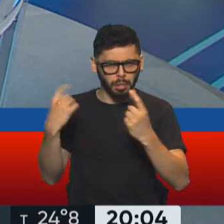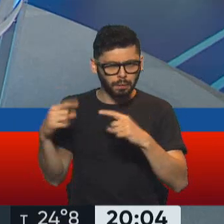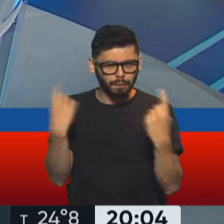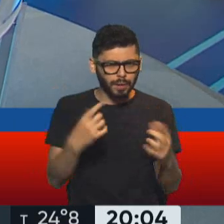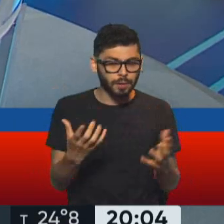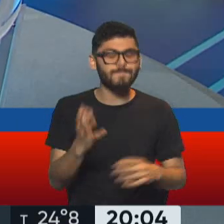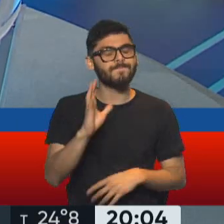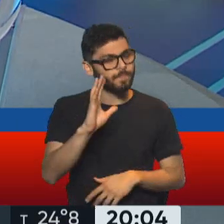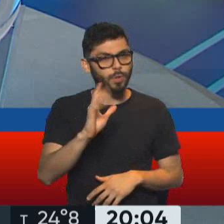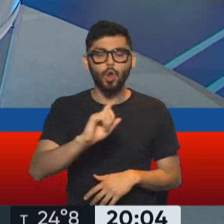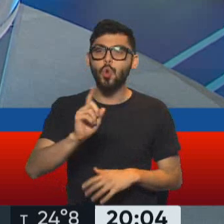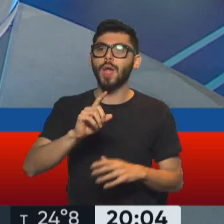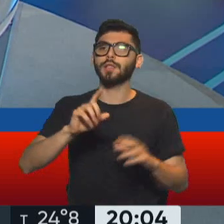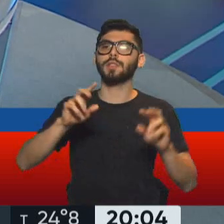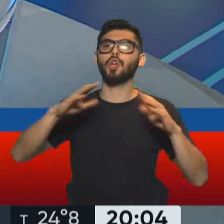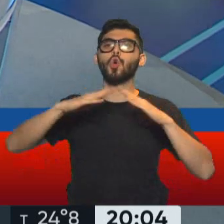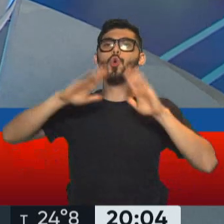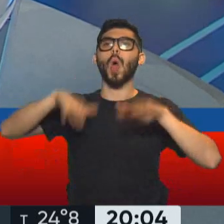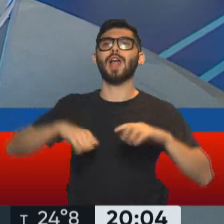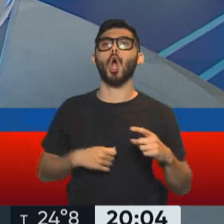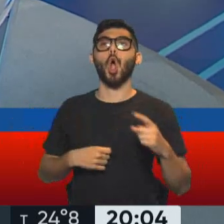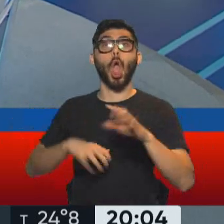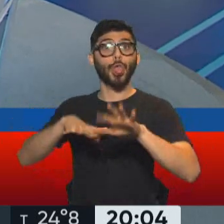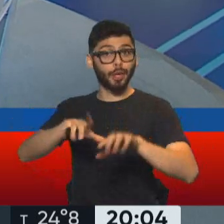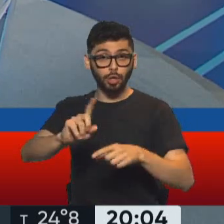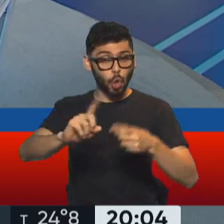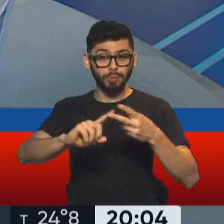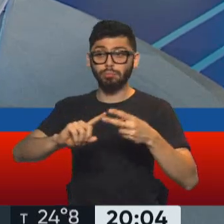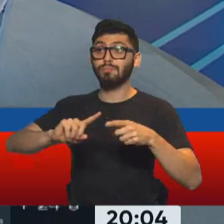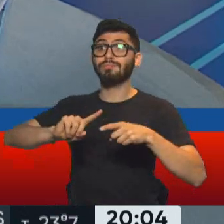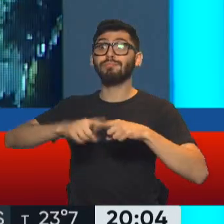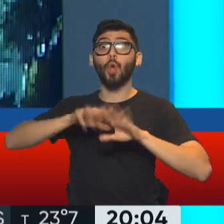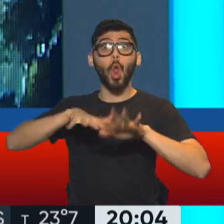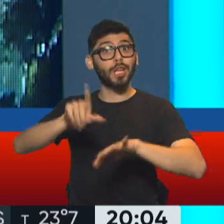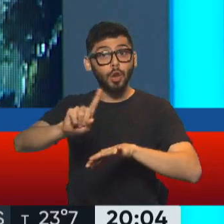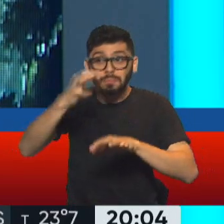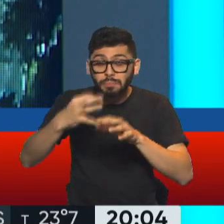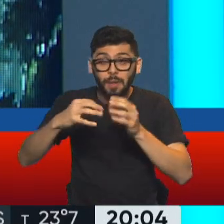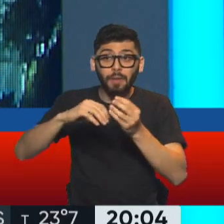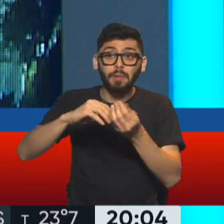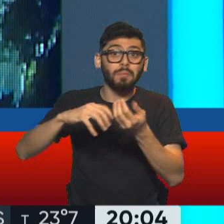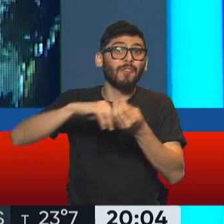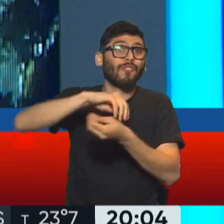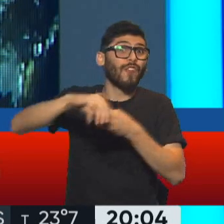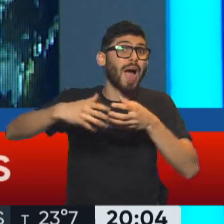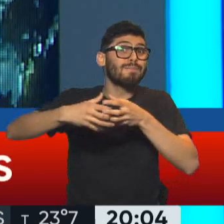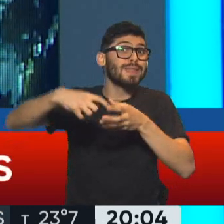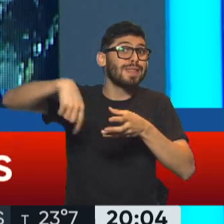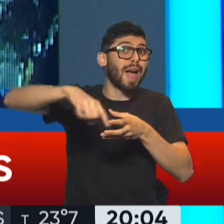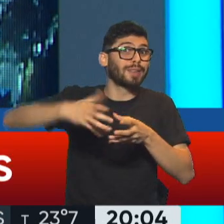diferente. No es una marcha anticuarentena, no es una marcha política, es una marcha de los familiares, de las personas que